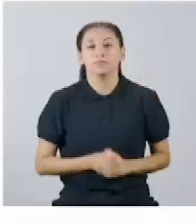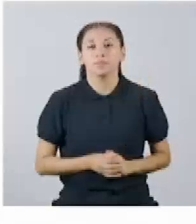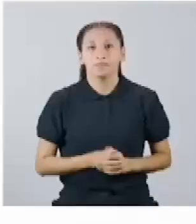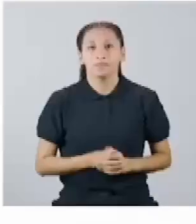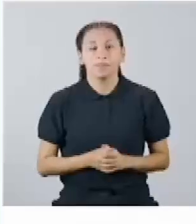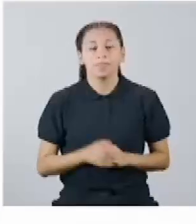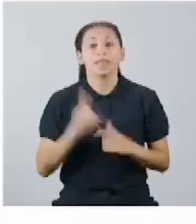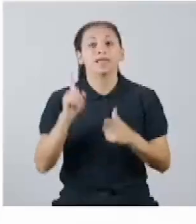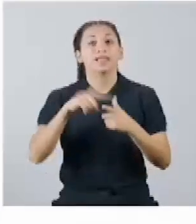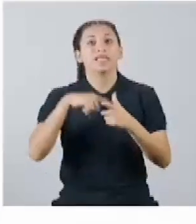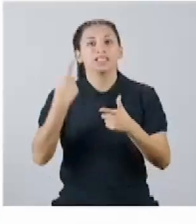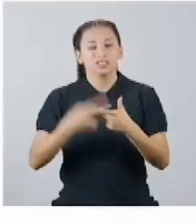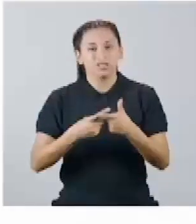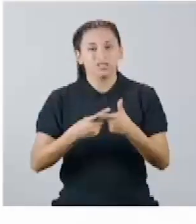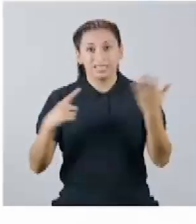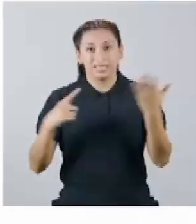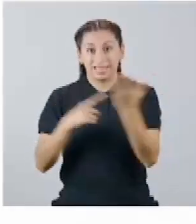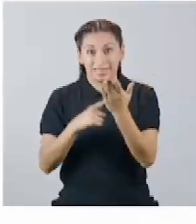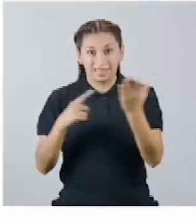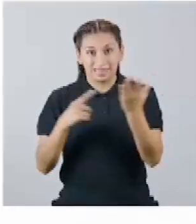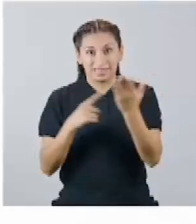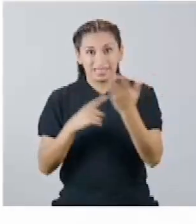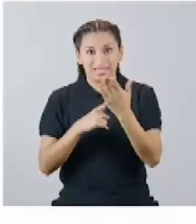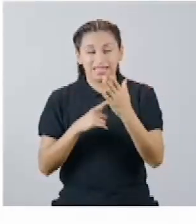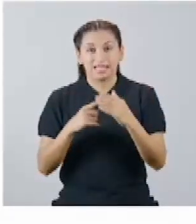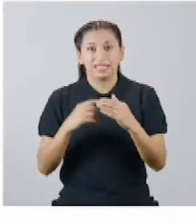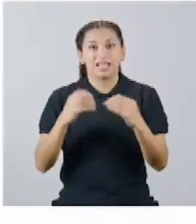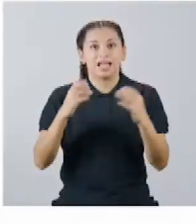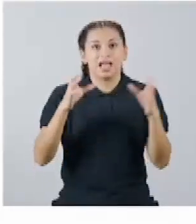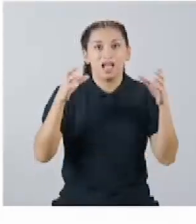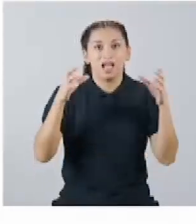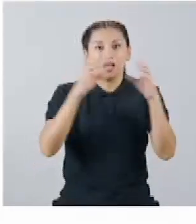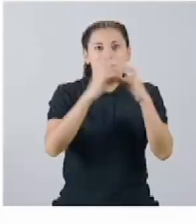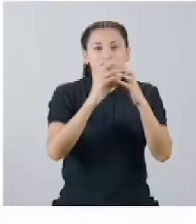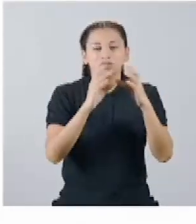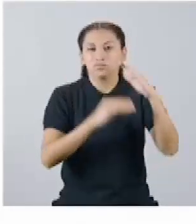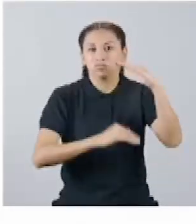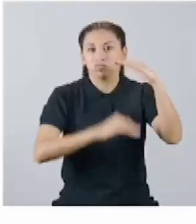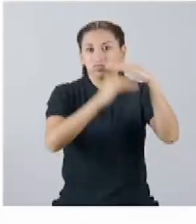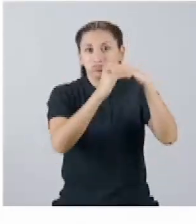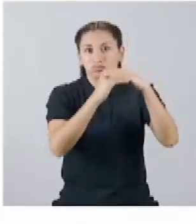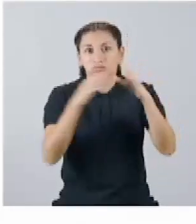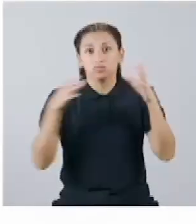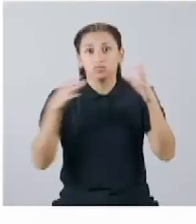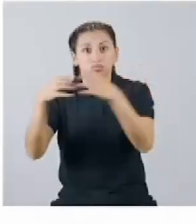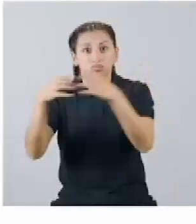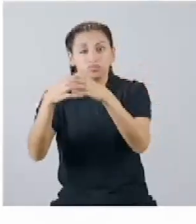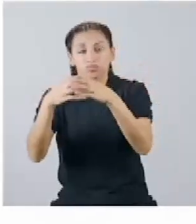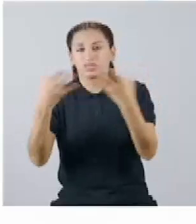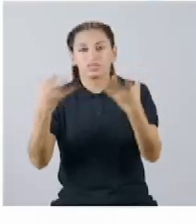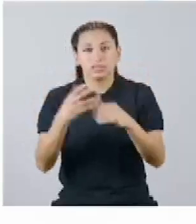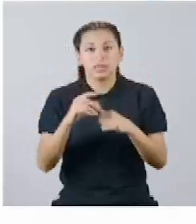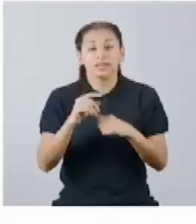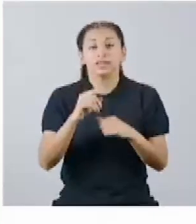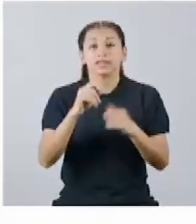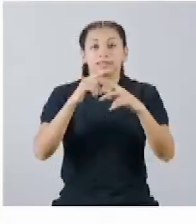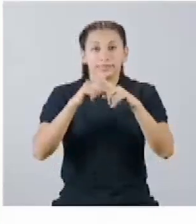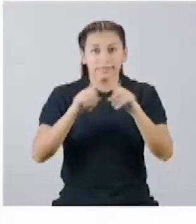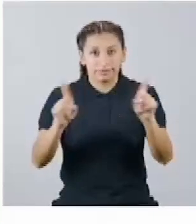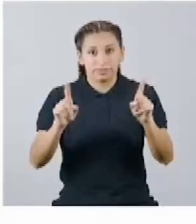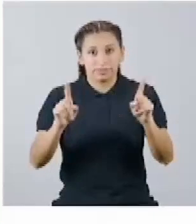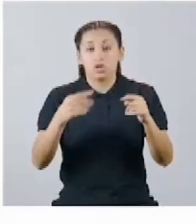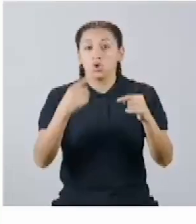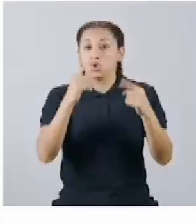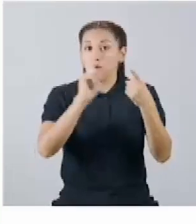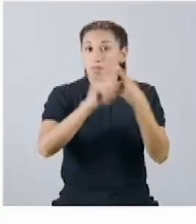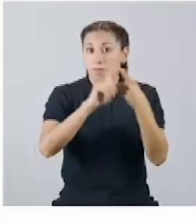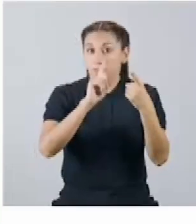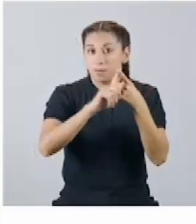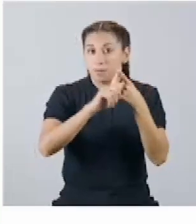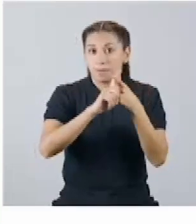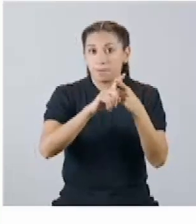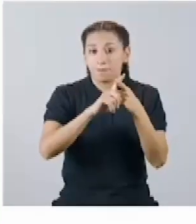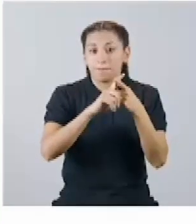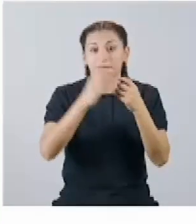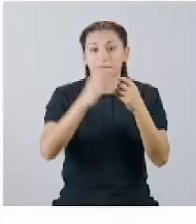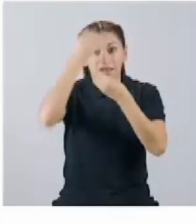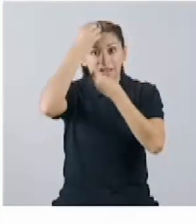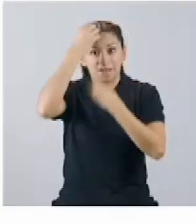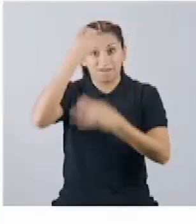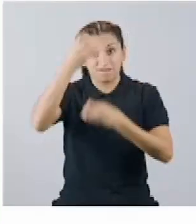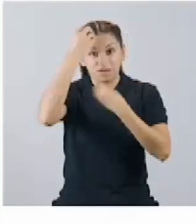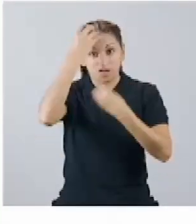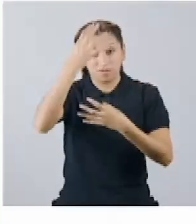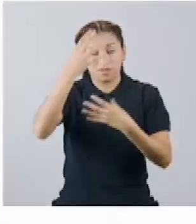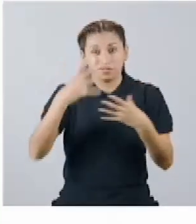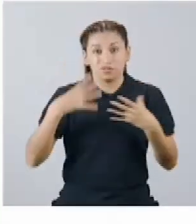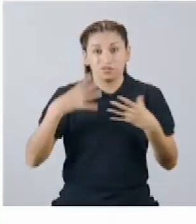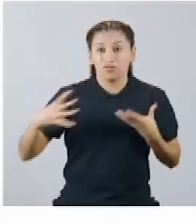Entonces, la técnica de saturar y agrupar consiste, en primer lugar, en el vaciado de la información que